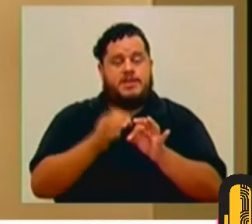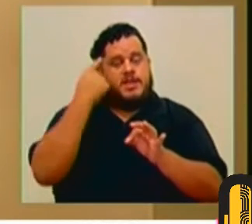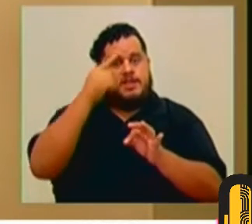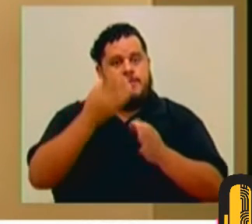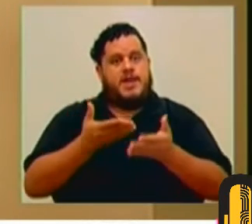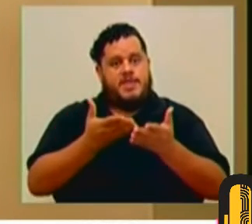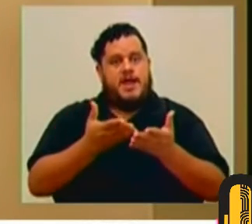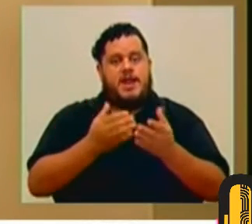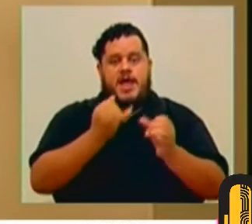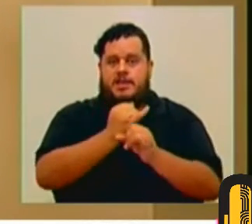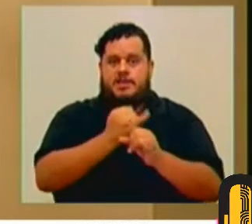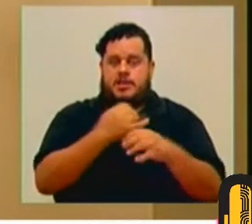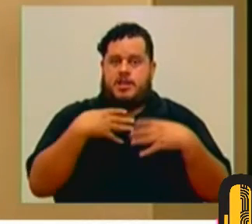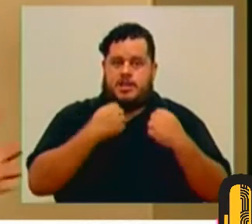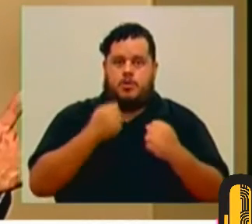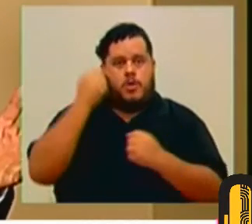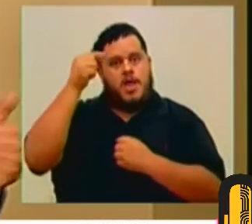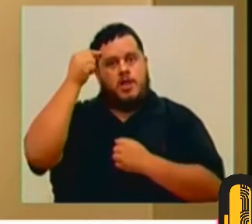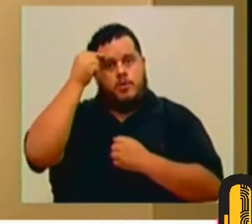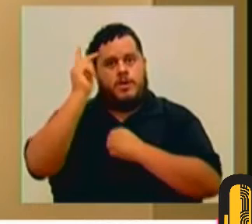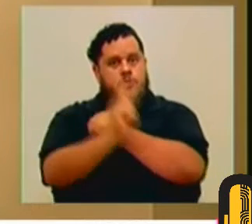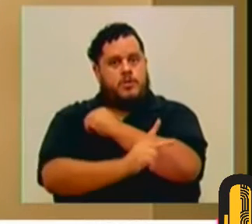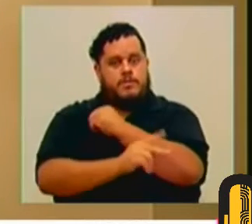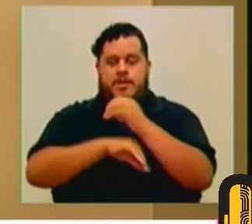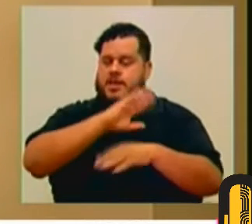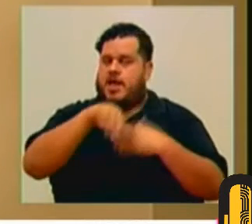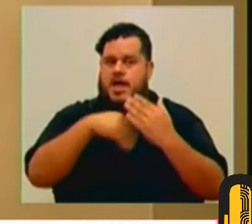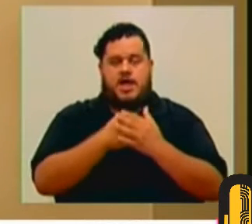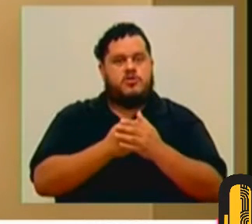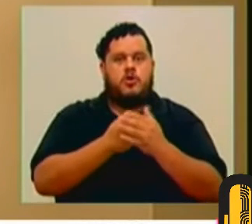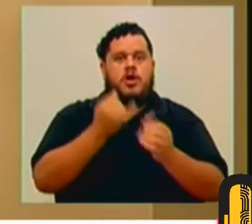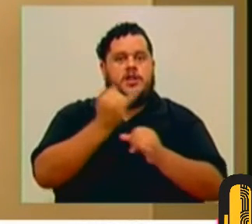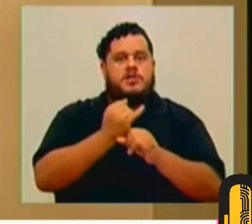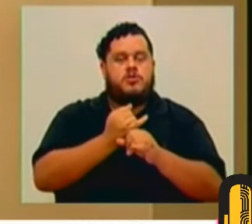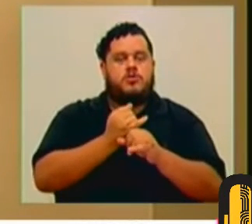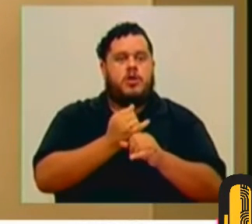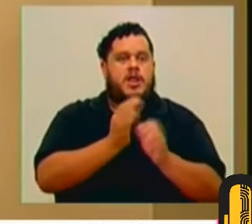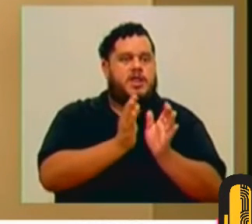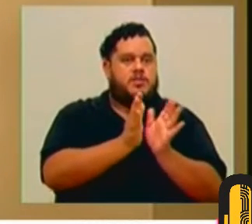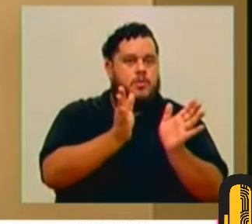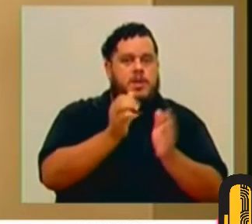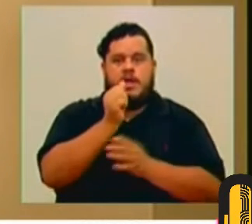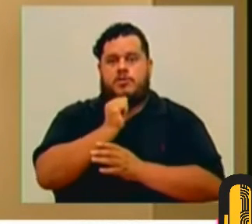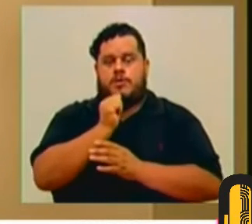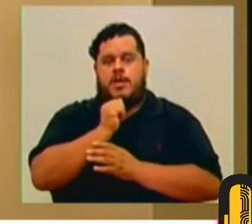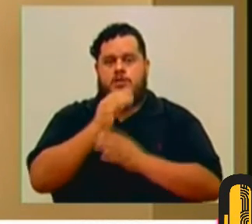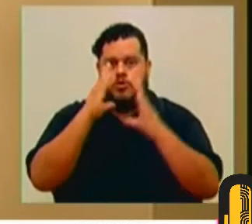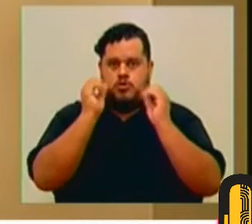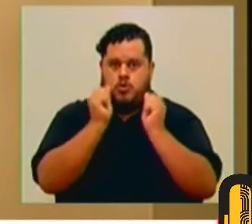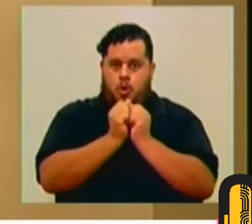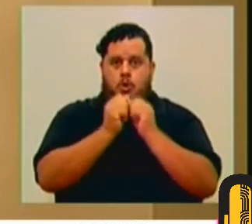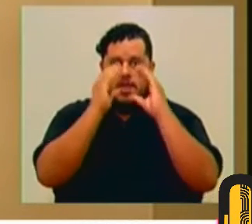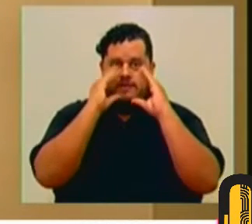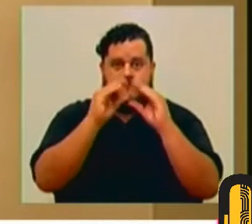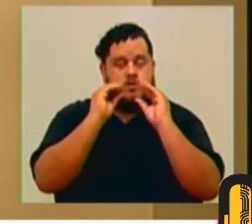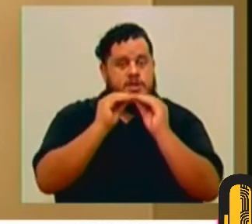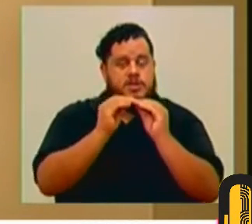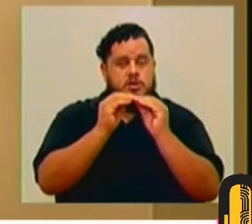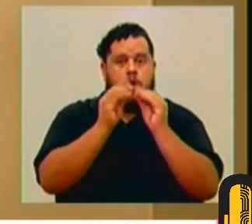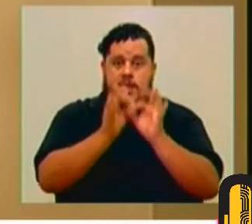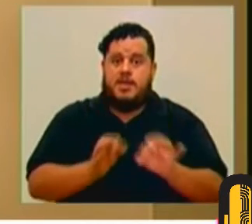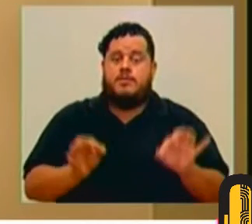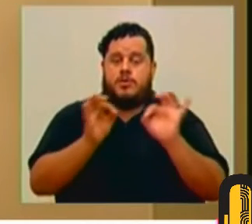instituciones de salud, al gobierno de la República, a todas las entidades públicas o privadas con información valiosa que dirija acciones que